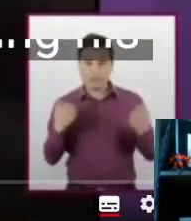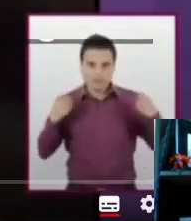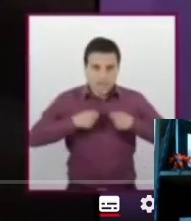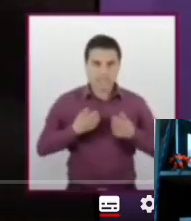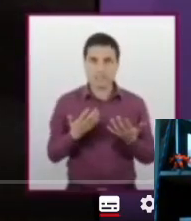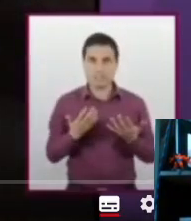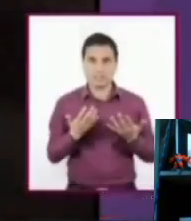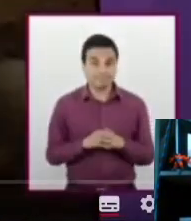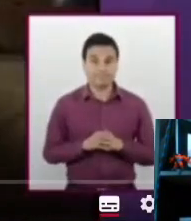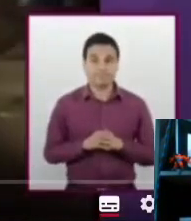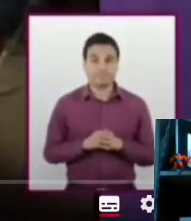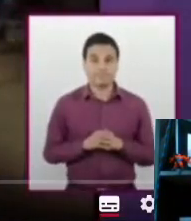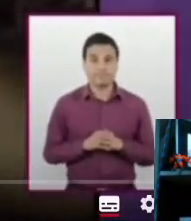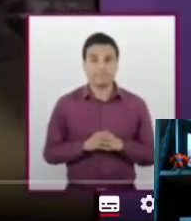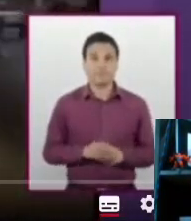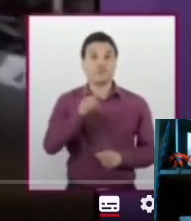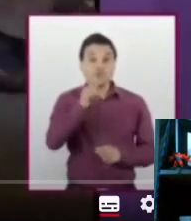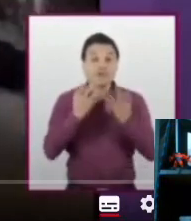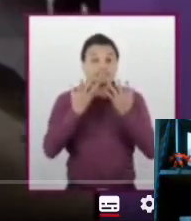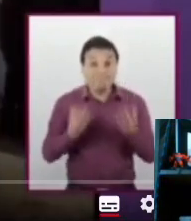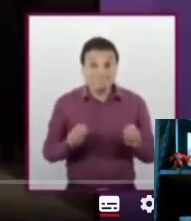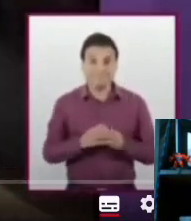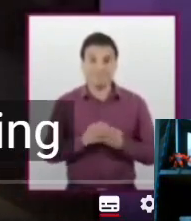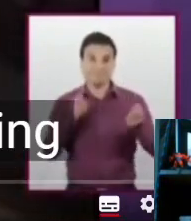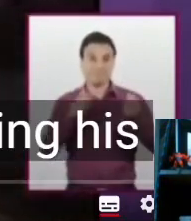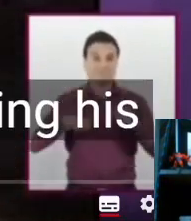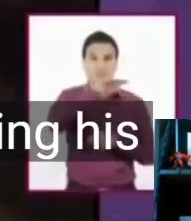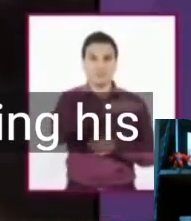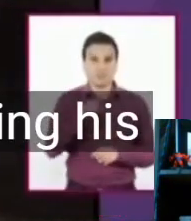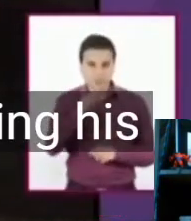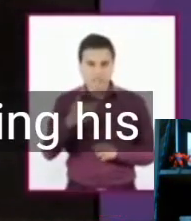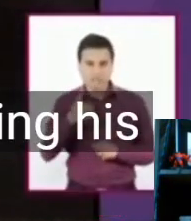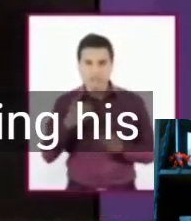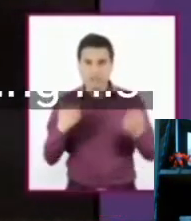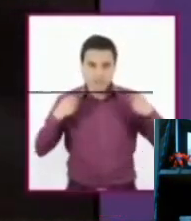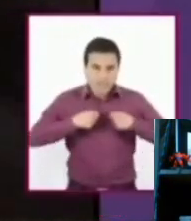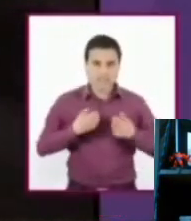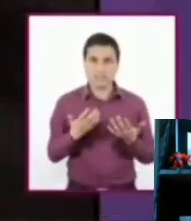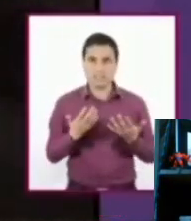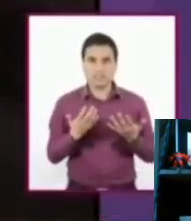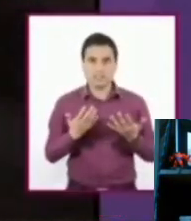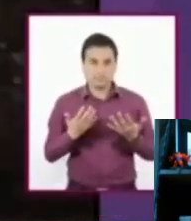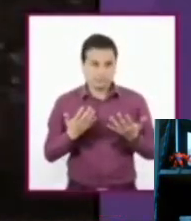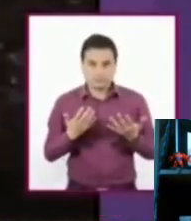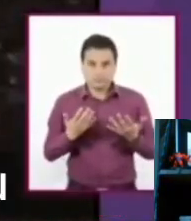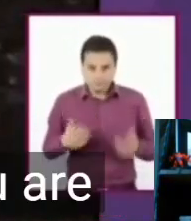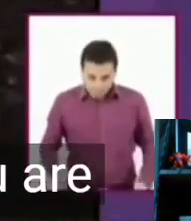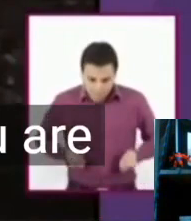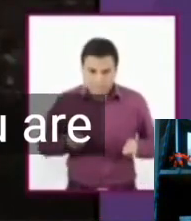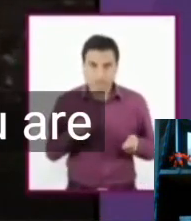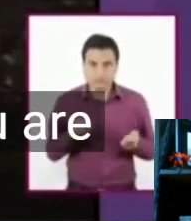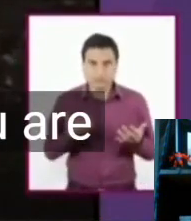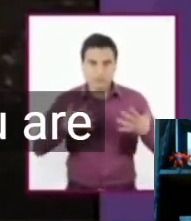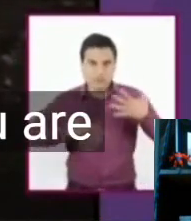huawei spence en programas similares papá yo al wahesh jacket huawei spence and